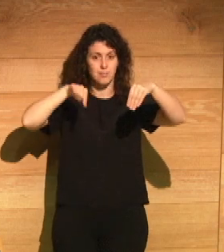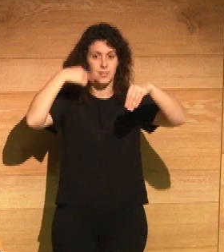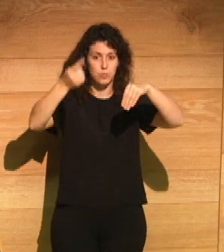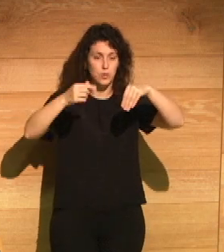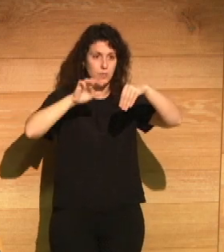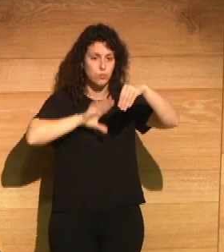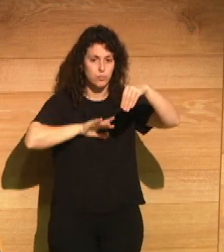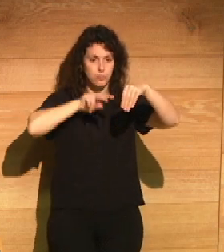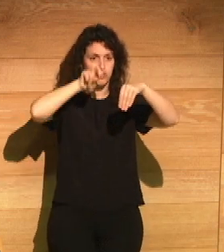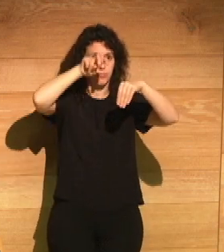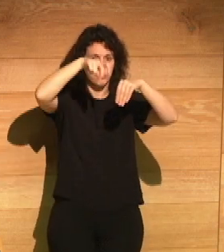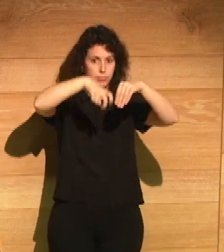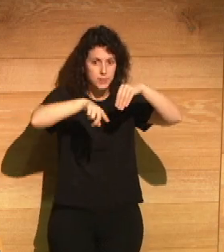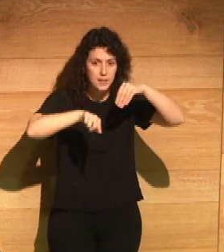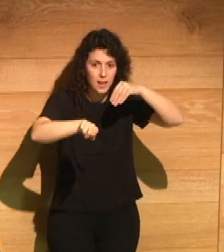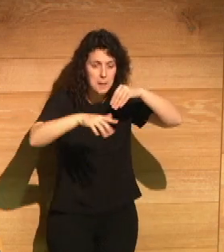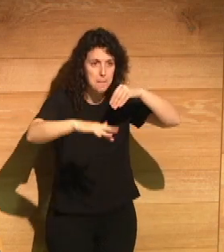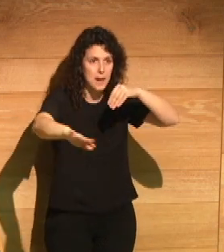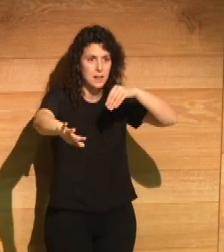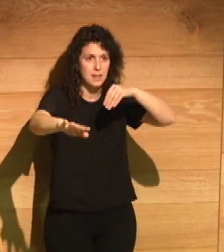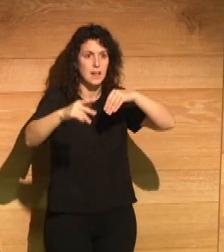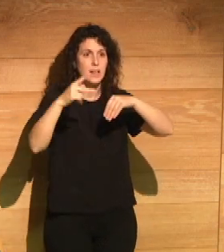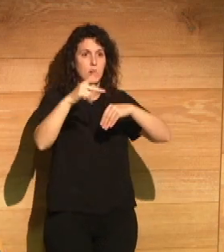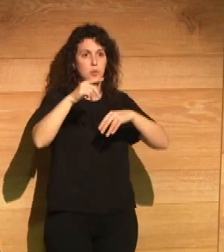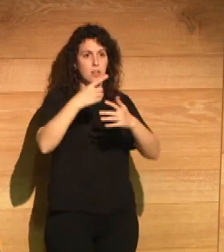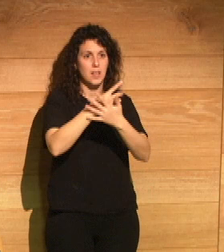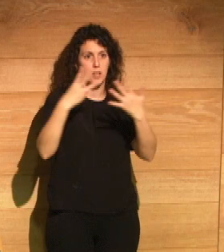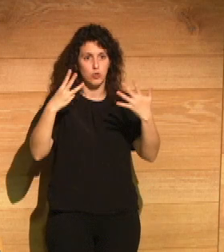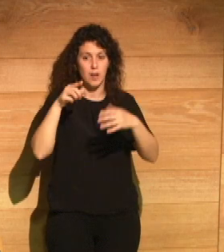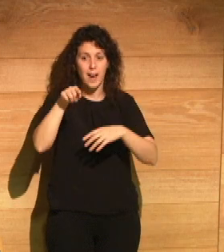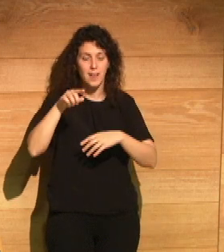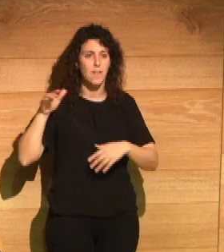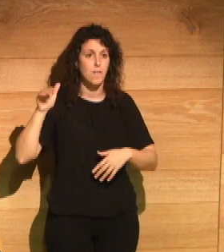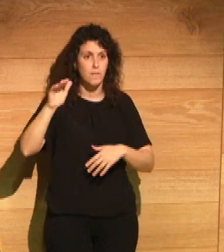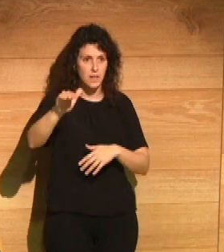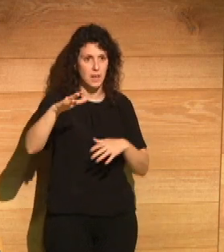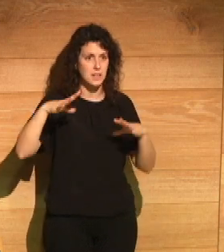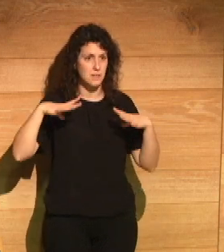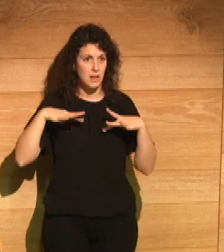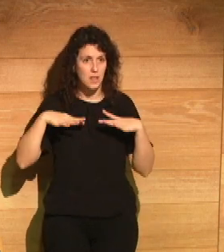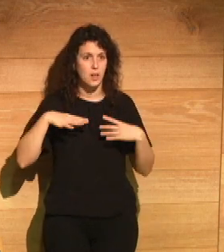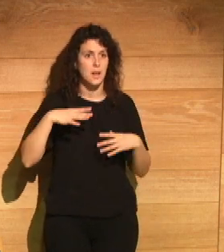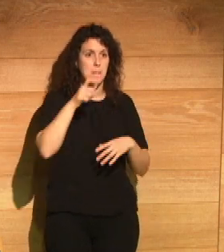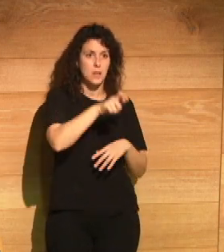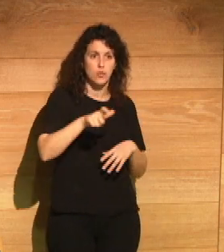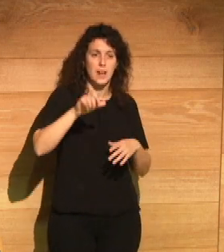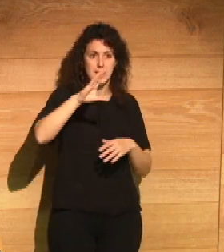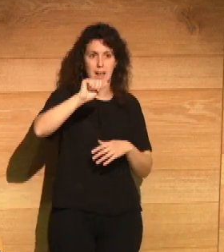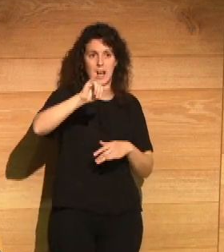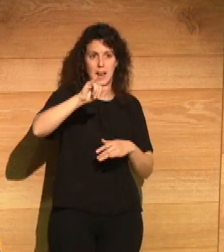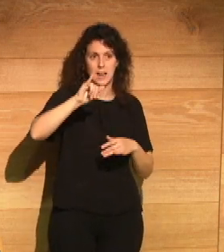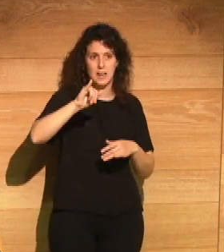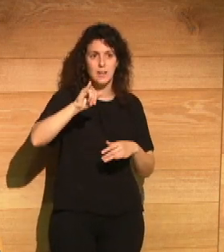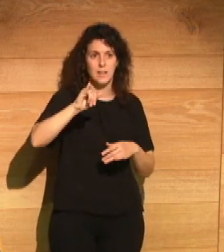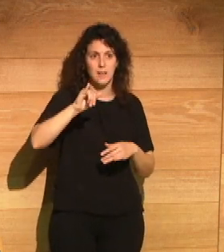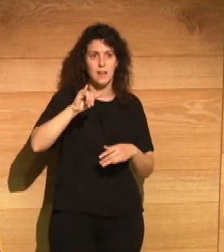que se llama el kilómetro 18, y en esa zona hay fincas de recreo de las personas de Cali que decían, en nuestra